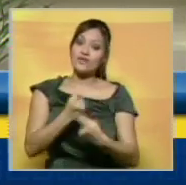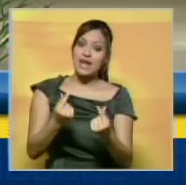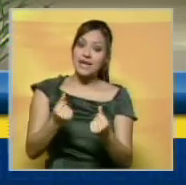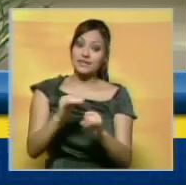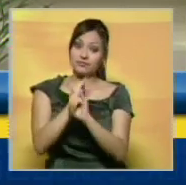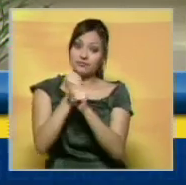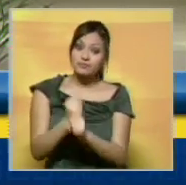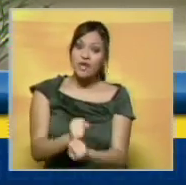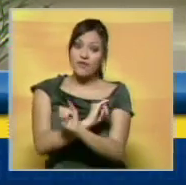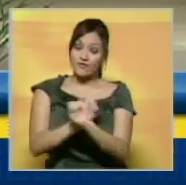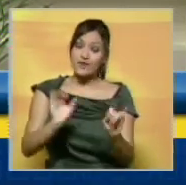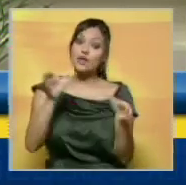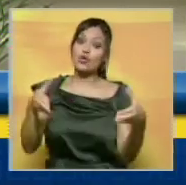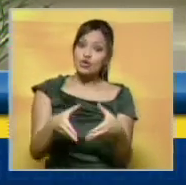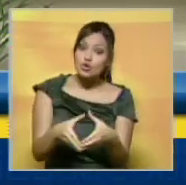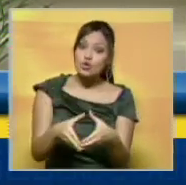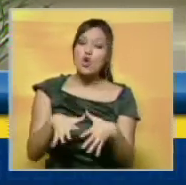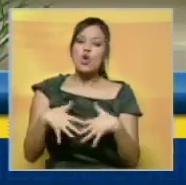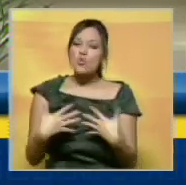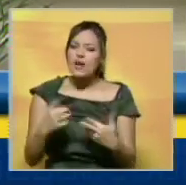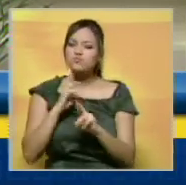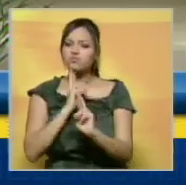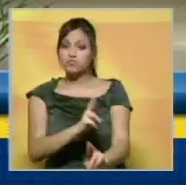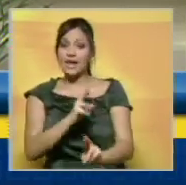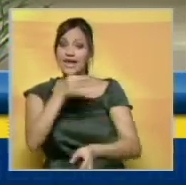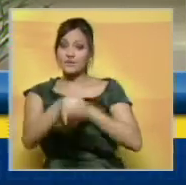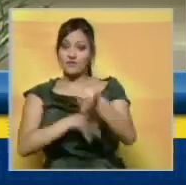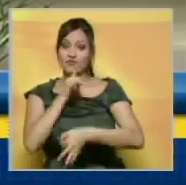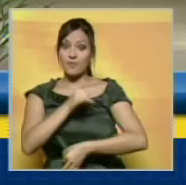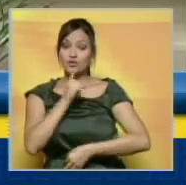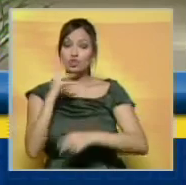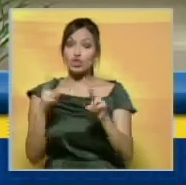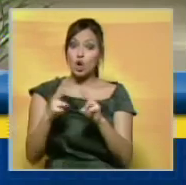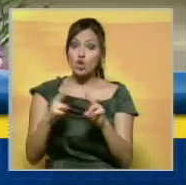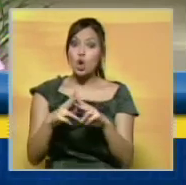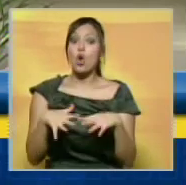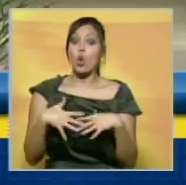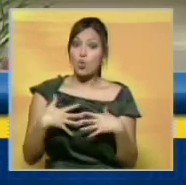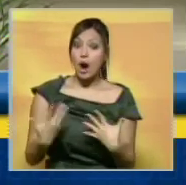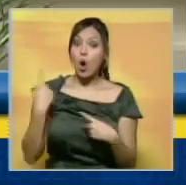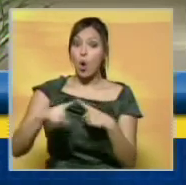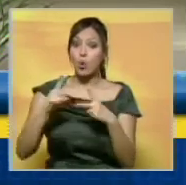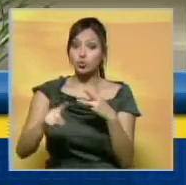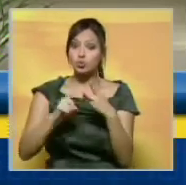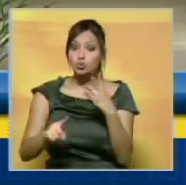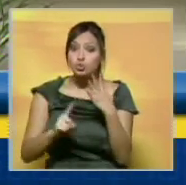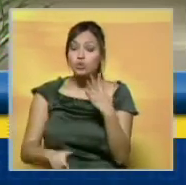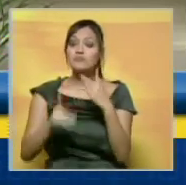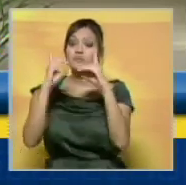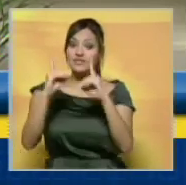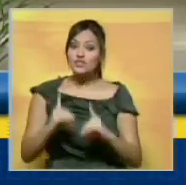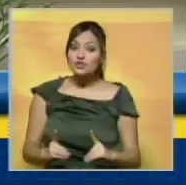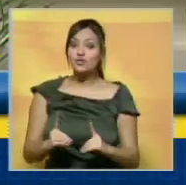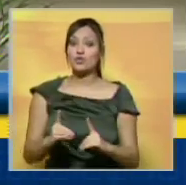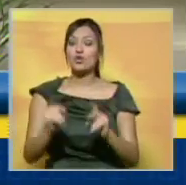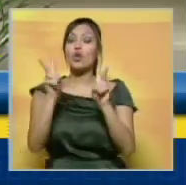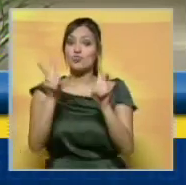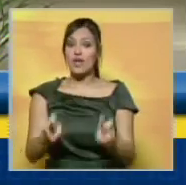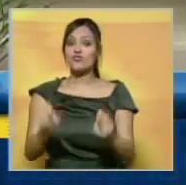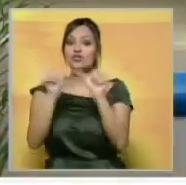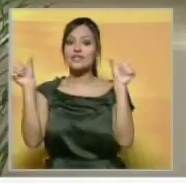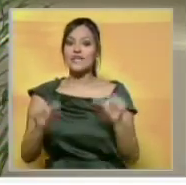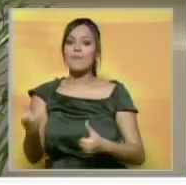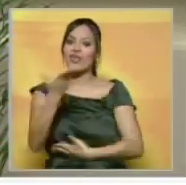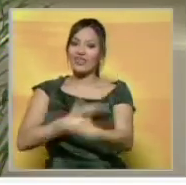que culmine la reunión para tomar las declaraciones de Ricardo Sanguino y conocer pues cuáles han sido otros aspectos que se han definido en cuanto al nuevo sistema